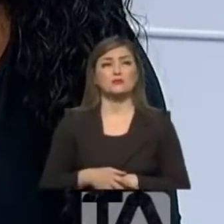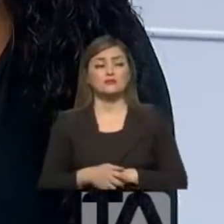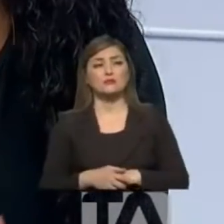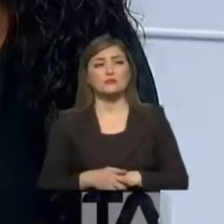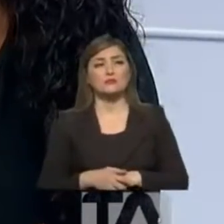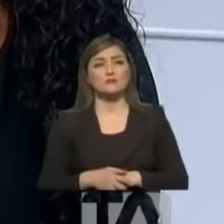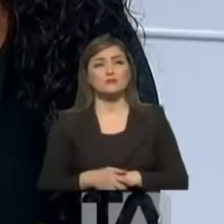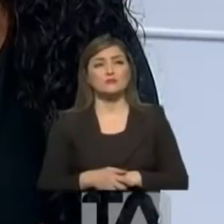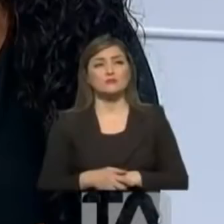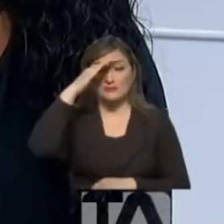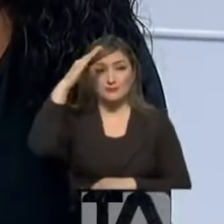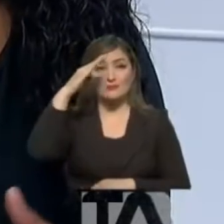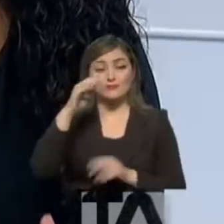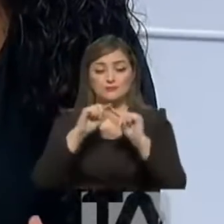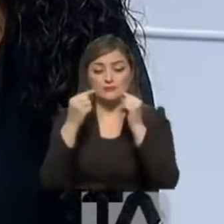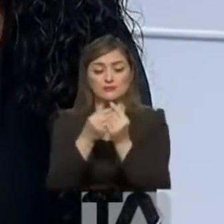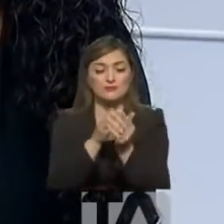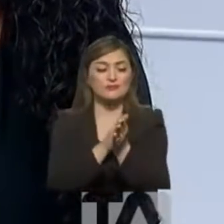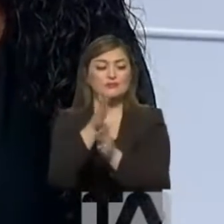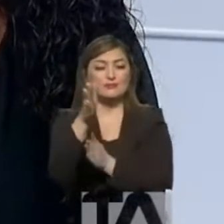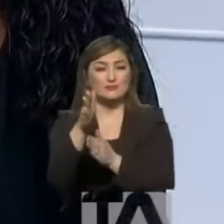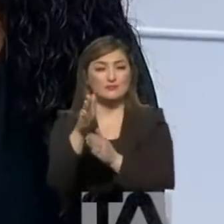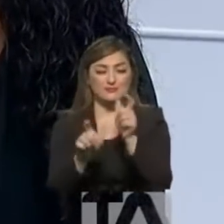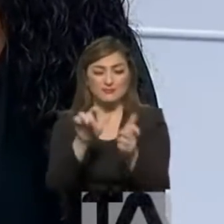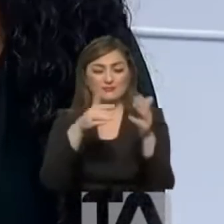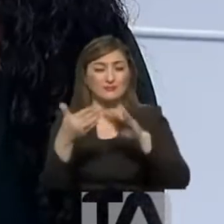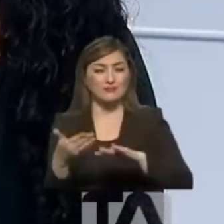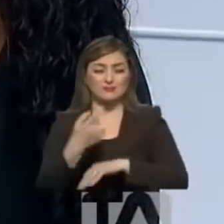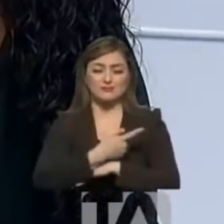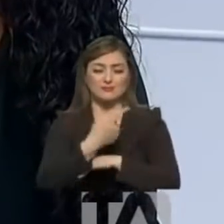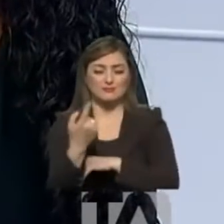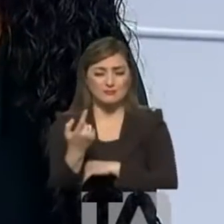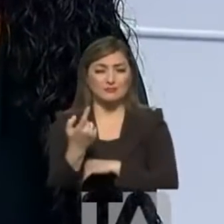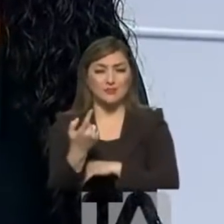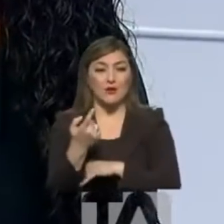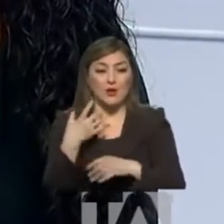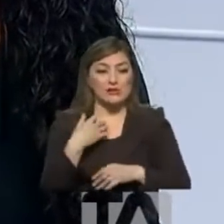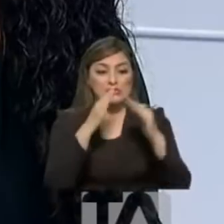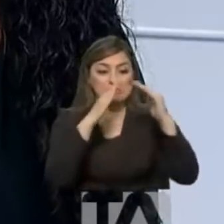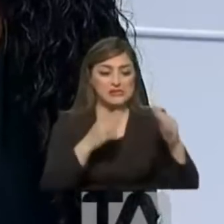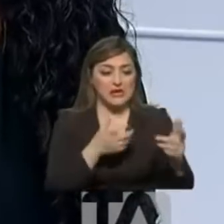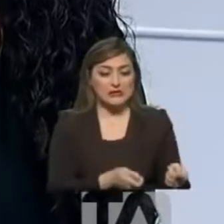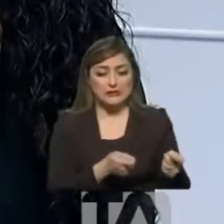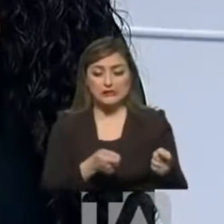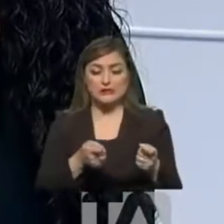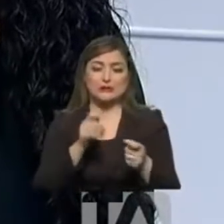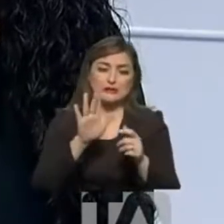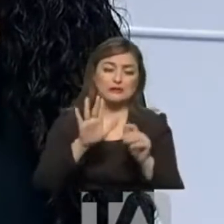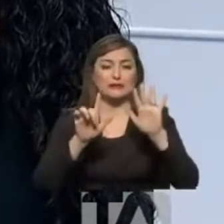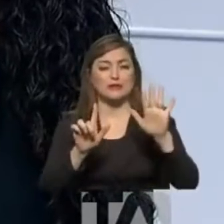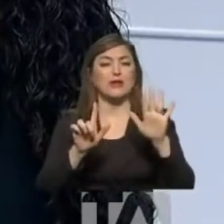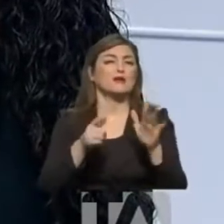Nacional, 5 y 6 cadáveres de personas que no pudieron llegar hasta los hospitales por falta de camas.